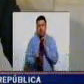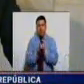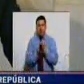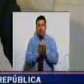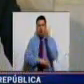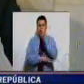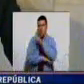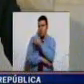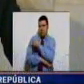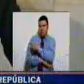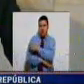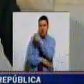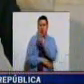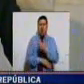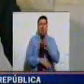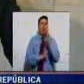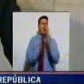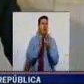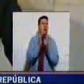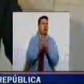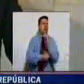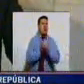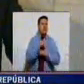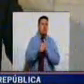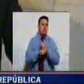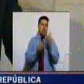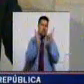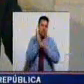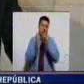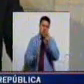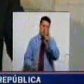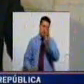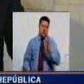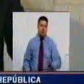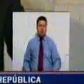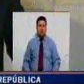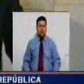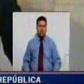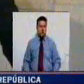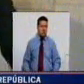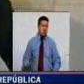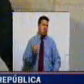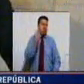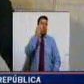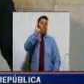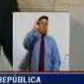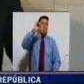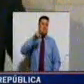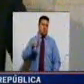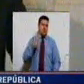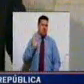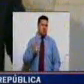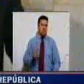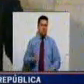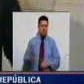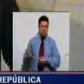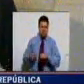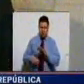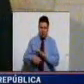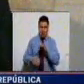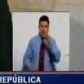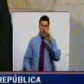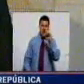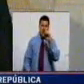Junta de Ecopetrol, desde abril del 2008. Y lo que ya tenemos establecido es que la conducta del